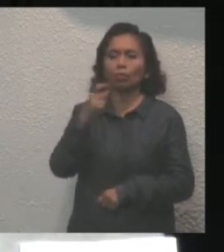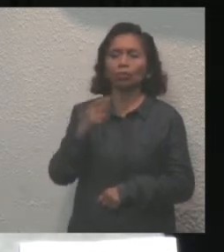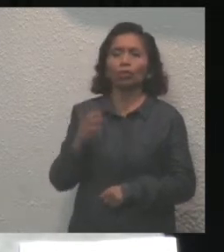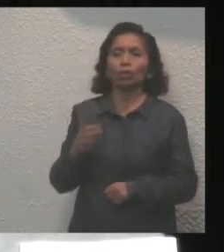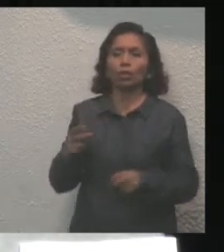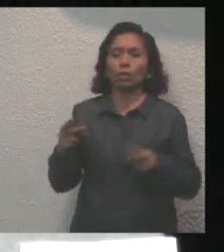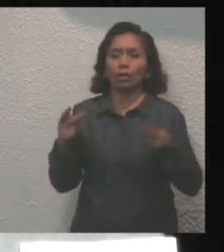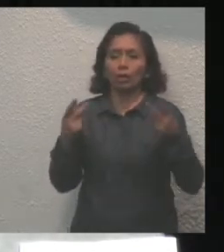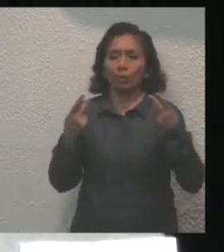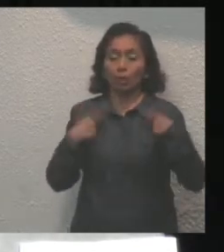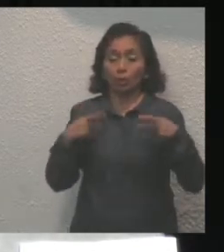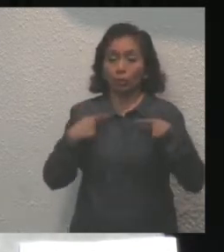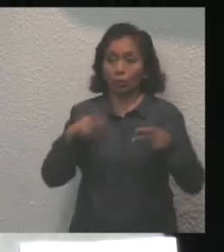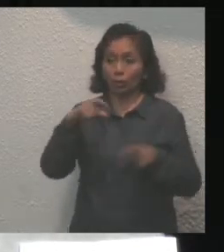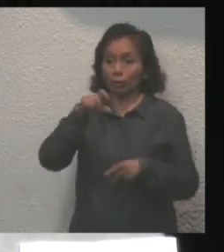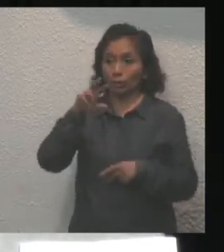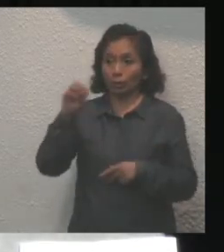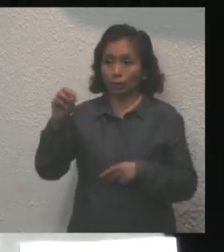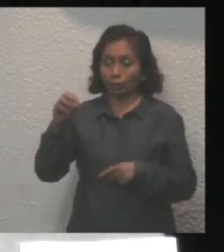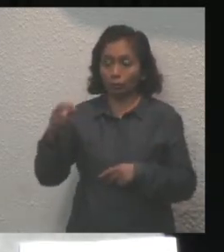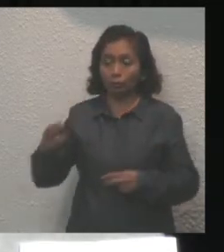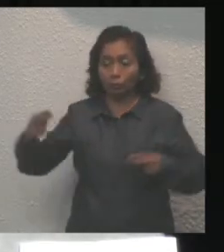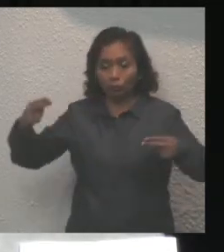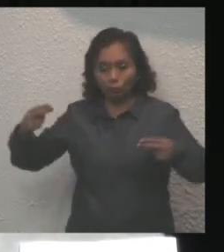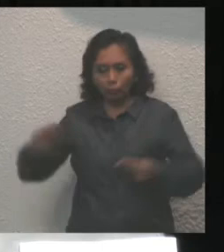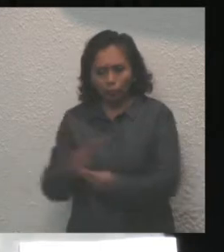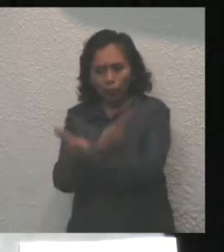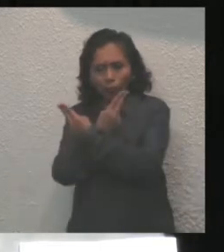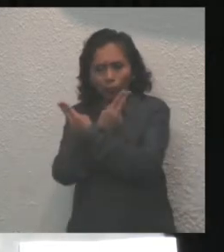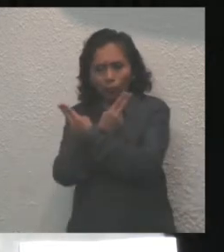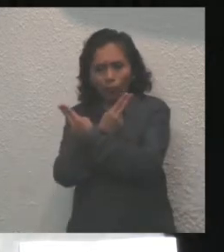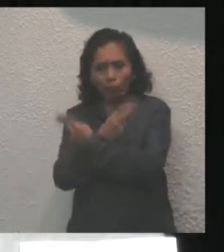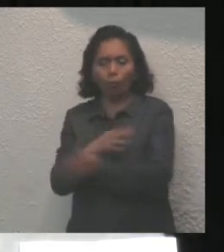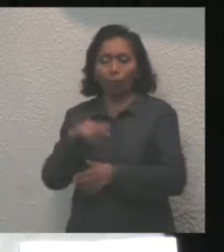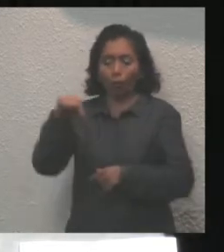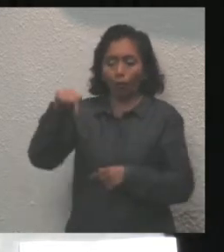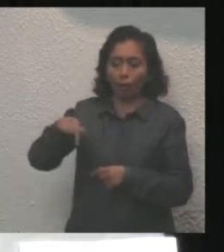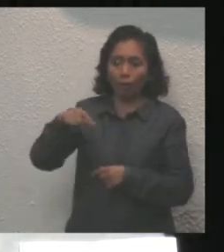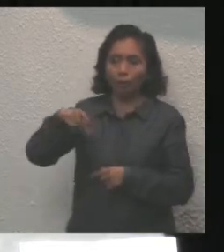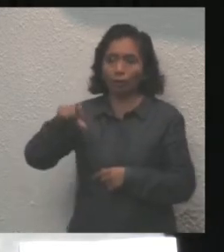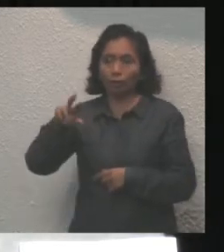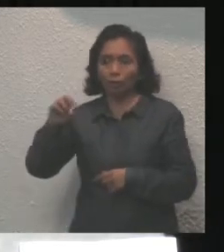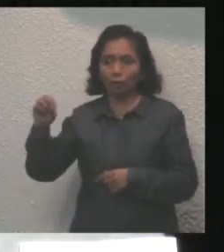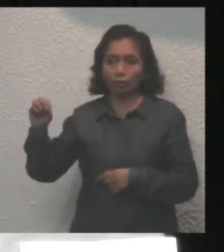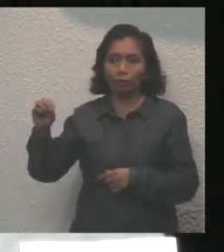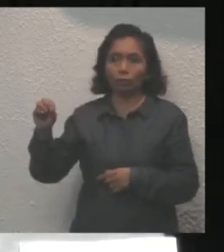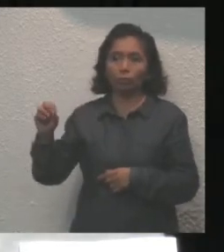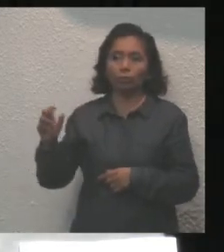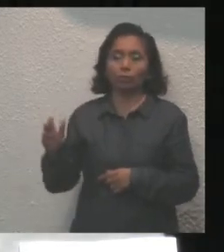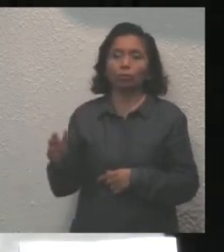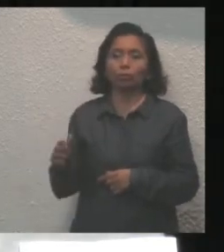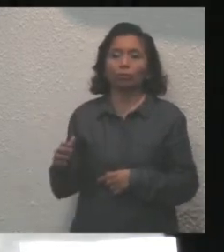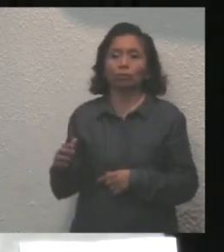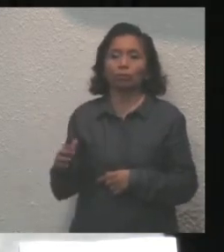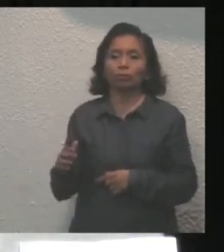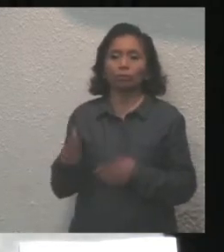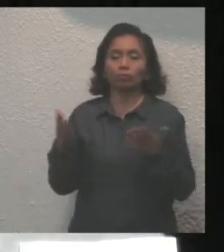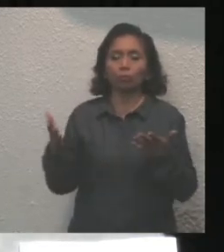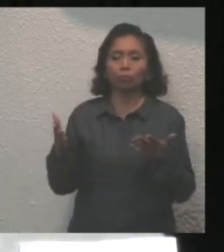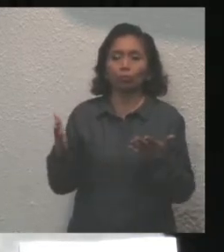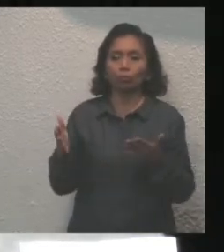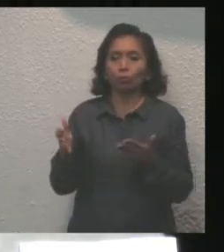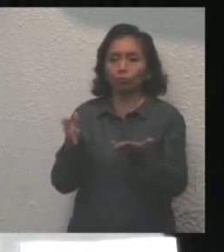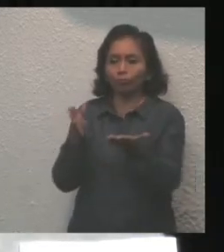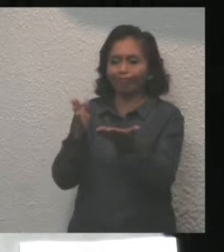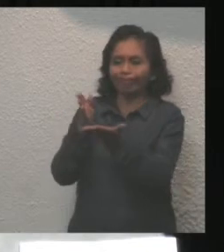quintanarroenses que, habiendo nacido o que han adoptado esta tierra como propia, mantienen justos reclamos